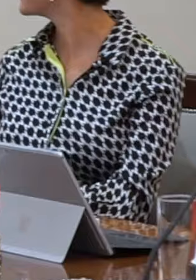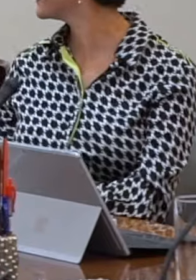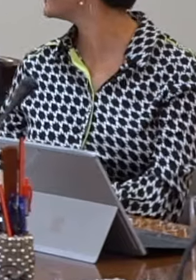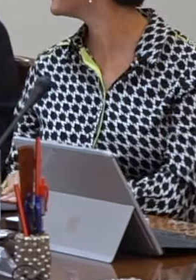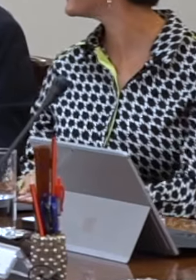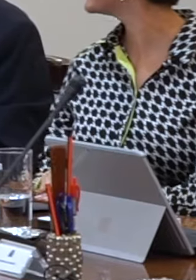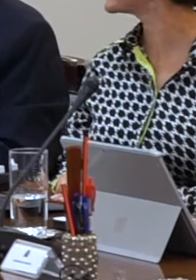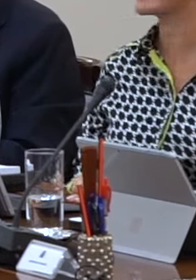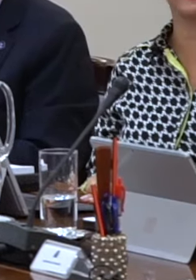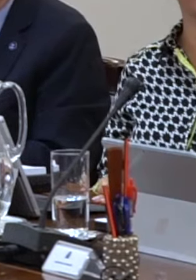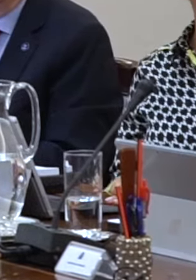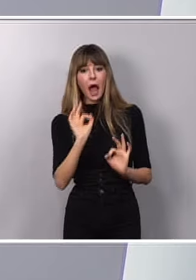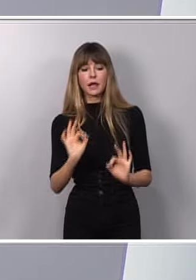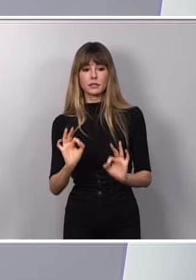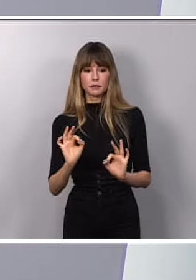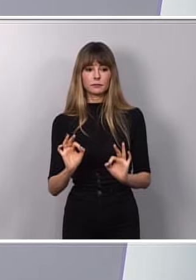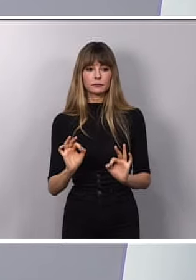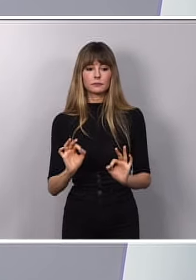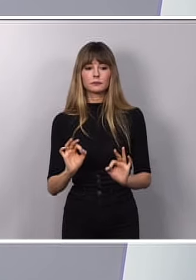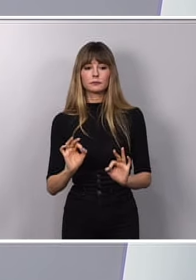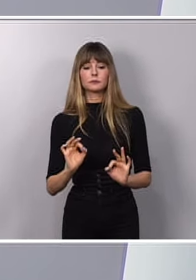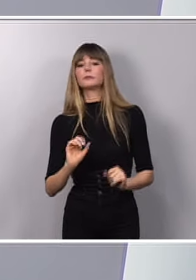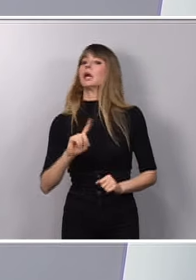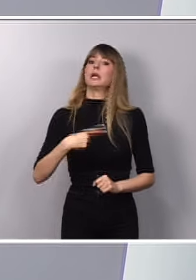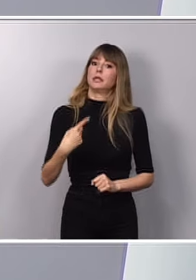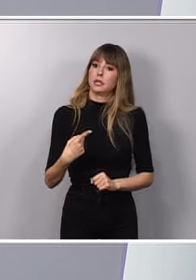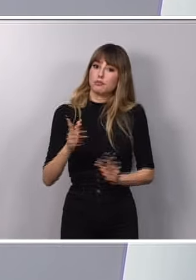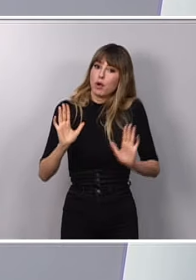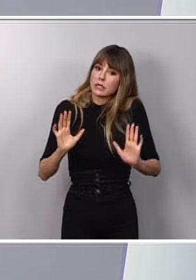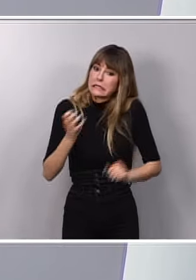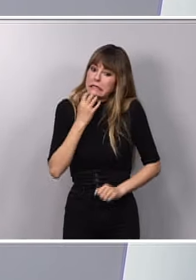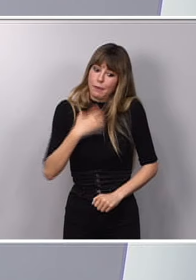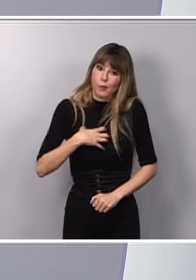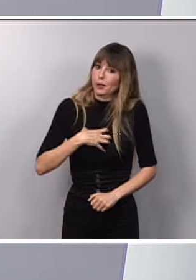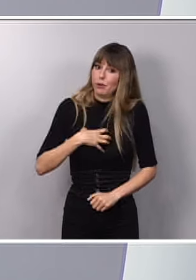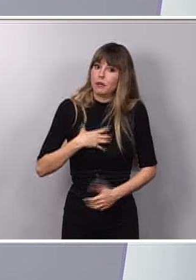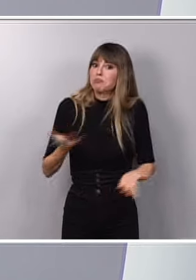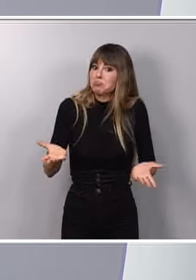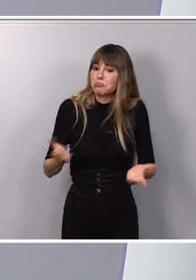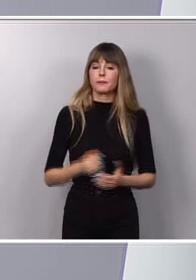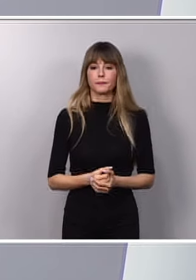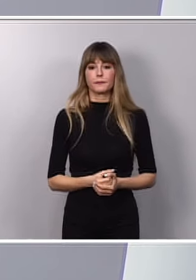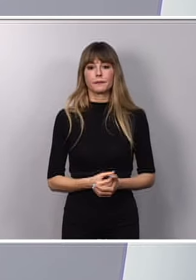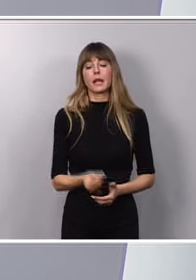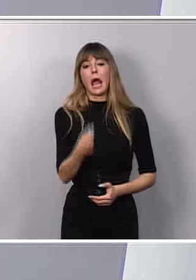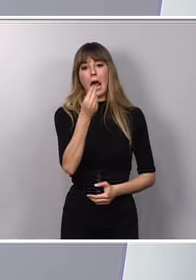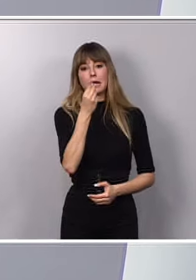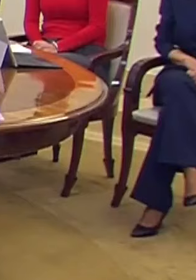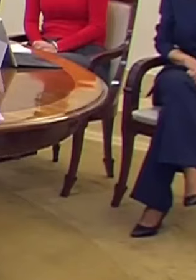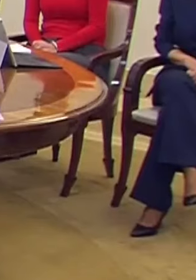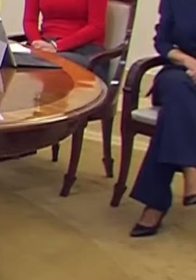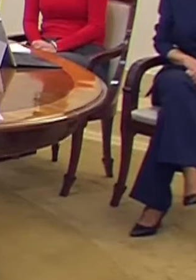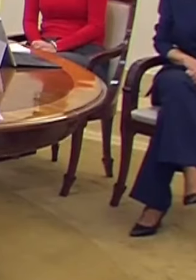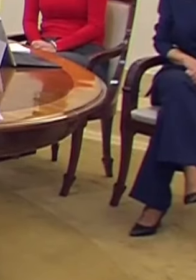humano de los alimentos y después, si ello no es posible, su uso para la alimentación animal